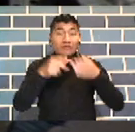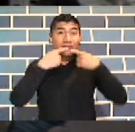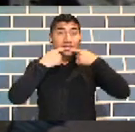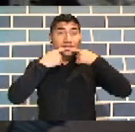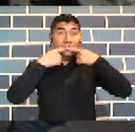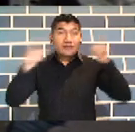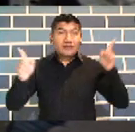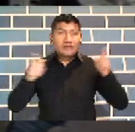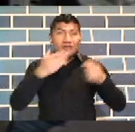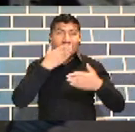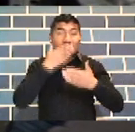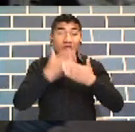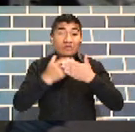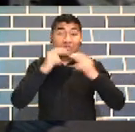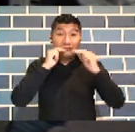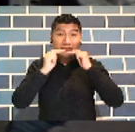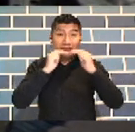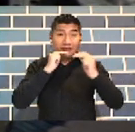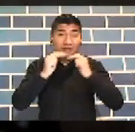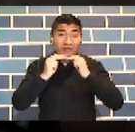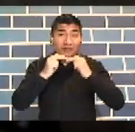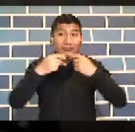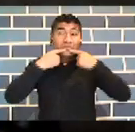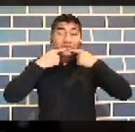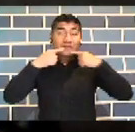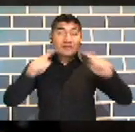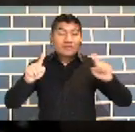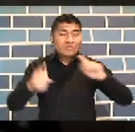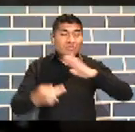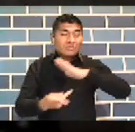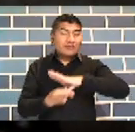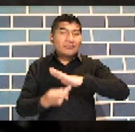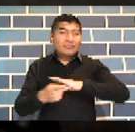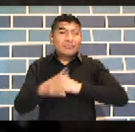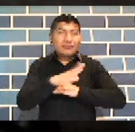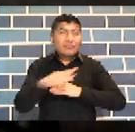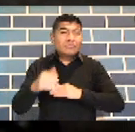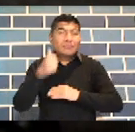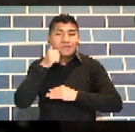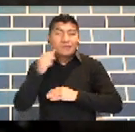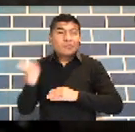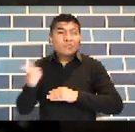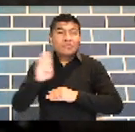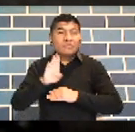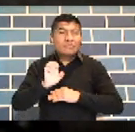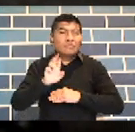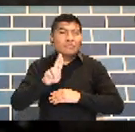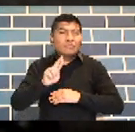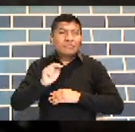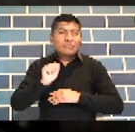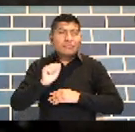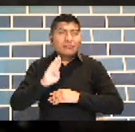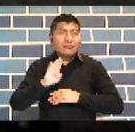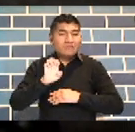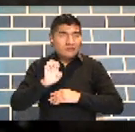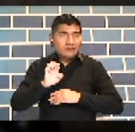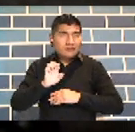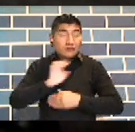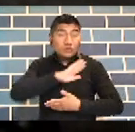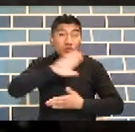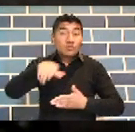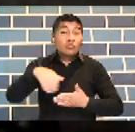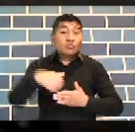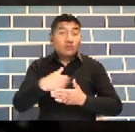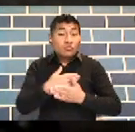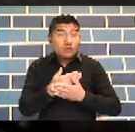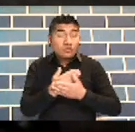anuncio de la buena nueva es proclamada por Pablo y Bernabé a judíos y paganos. Todos